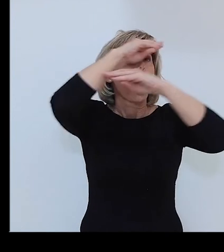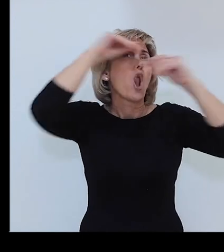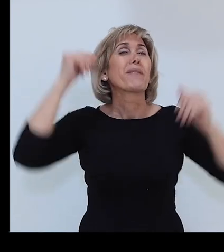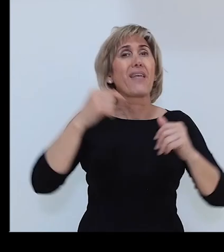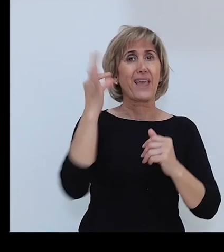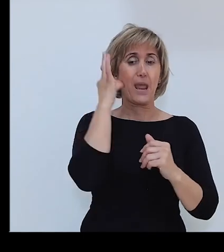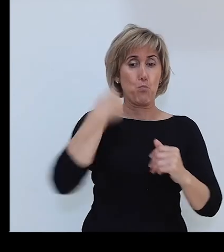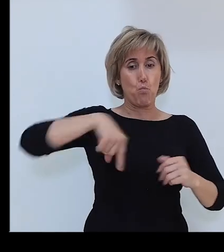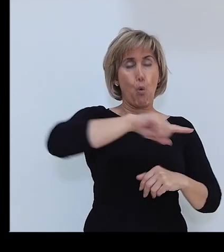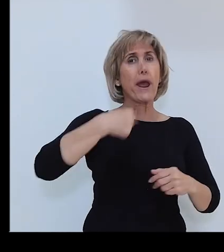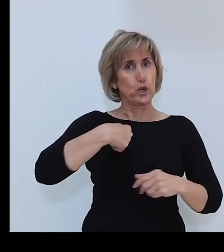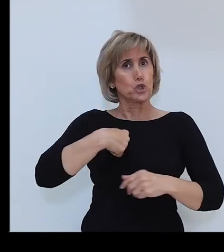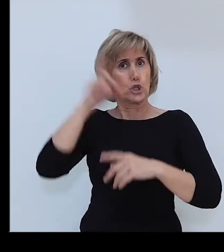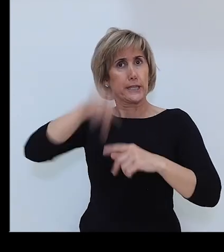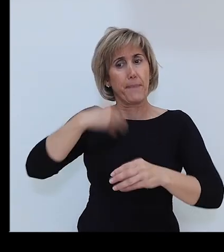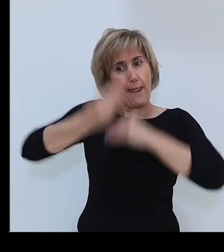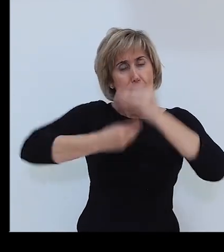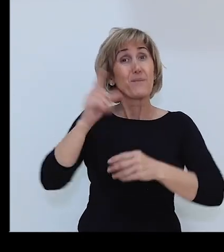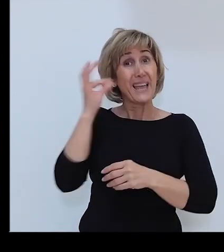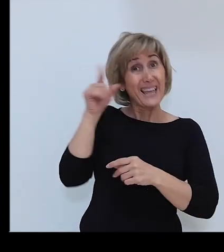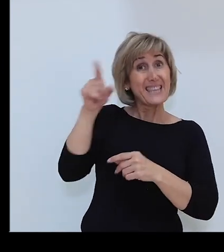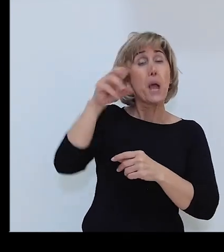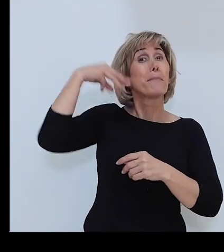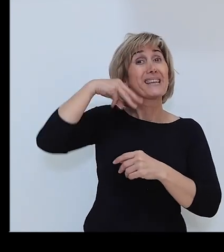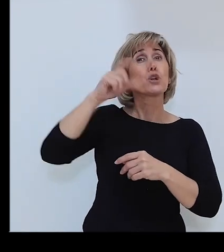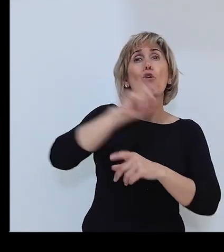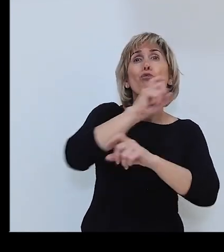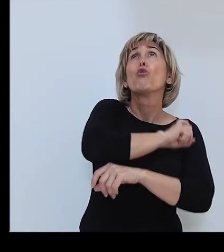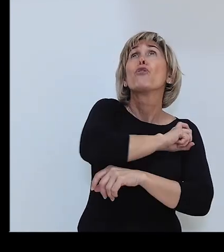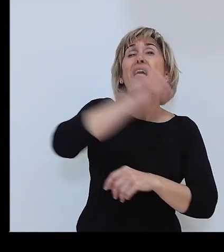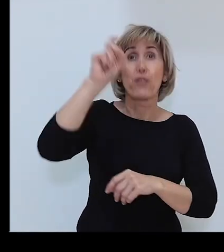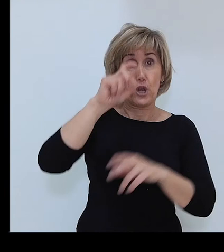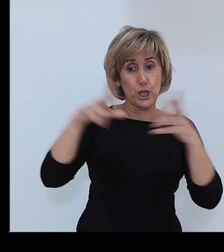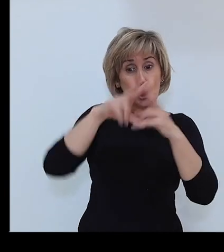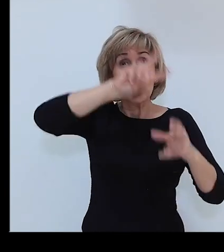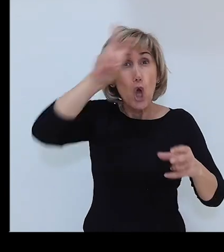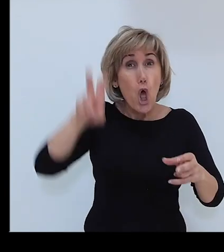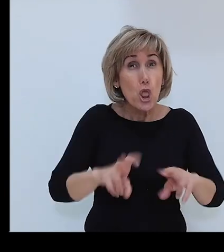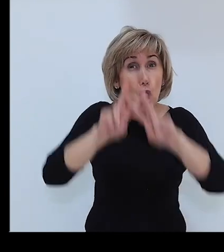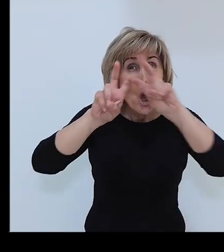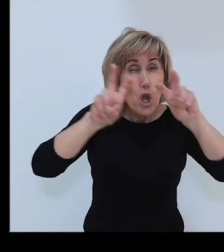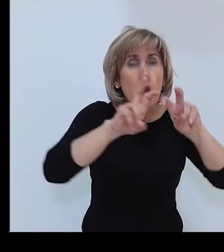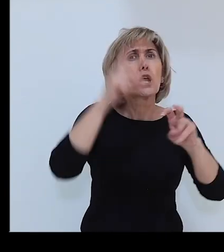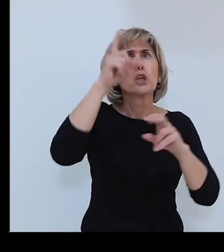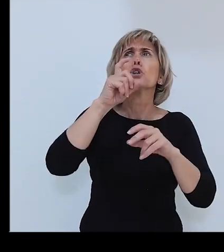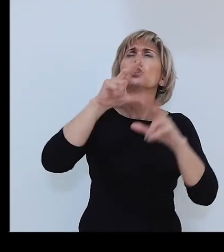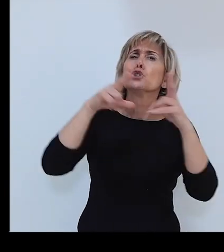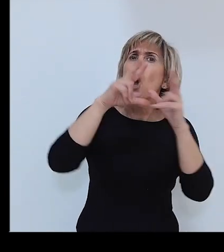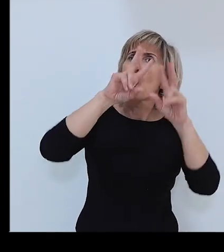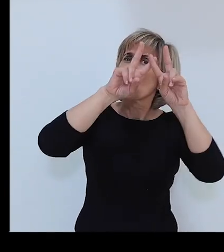los sitios, lo que pasa es que a veces no se nos ve, o la gente se olvida de la asistencia, ¿no? Martino